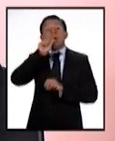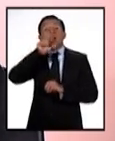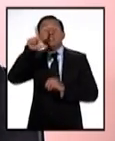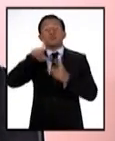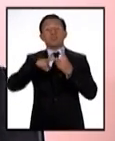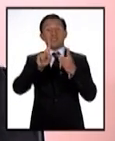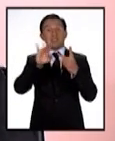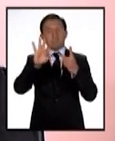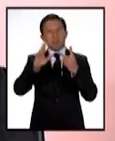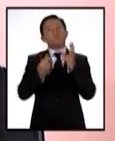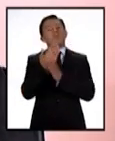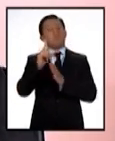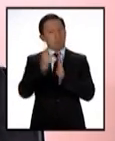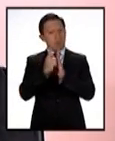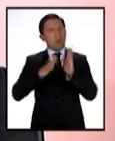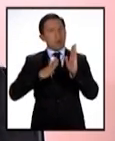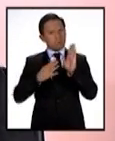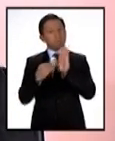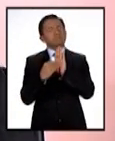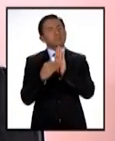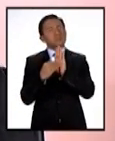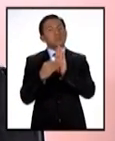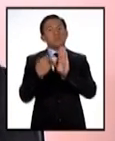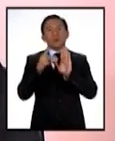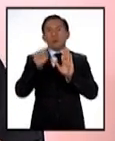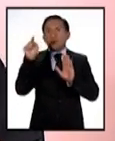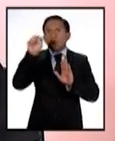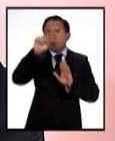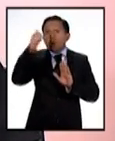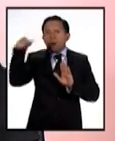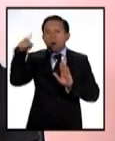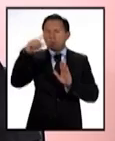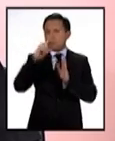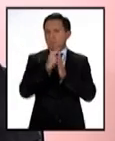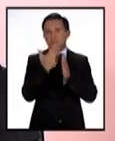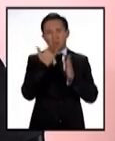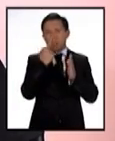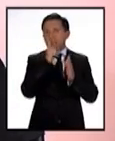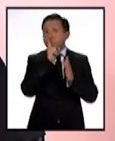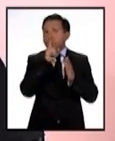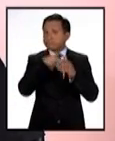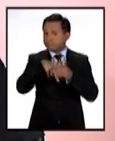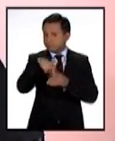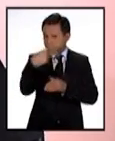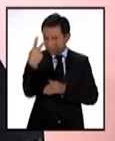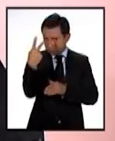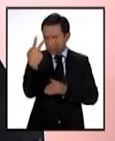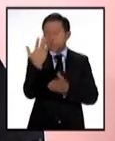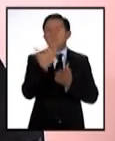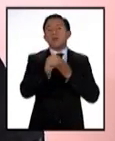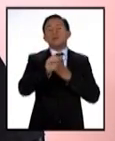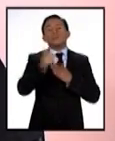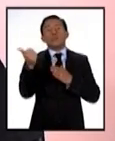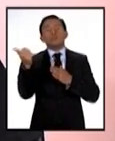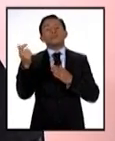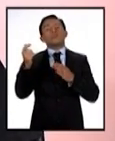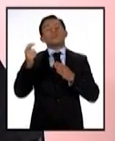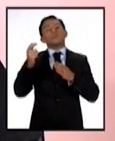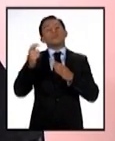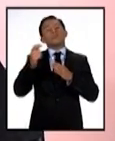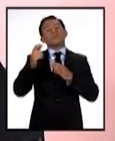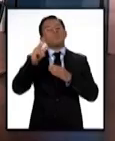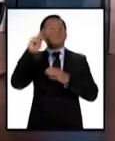vacío legal, pero también hay la ausencia de una política pública para prevenir, porque las escuelas,